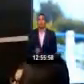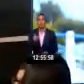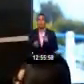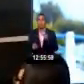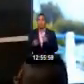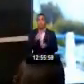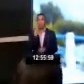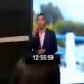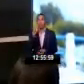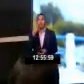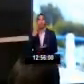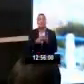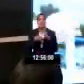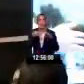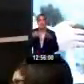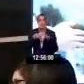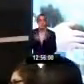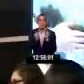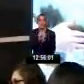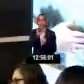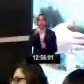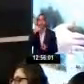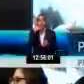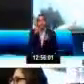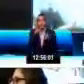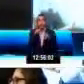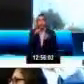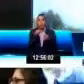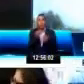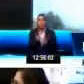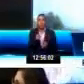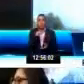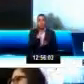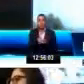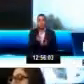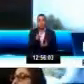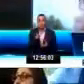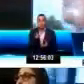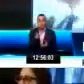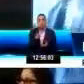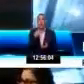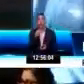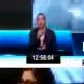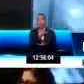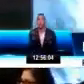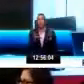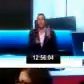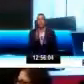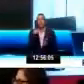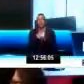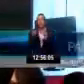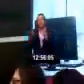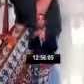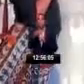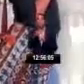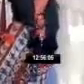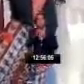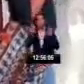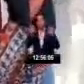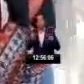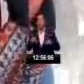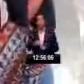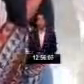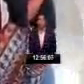aplicante, simple y llanamente, es ingresar con su teléfono inteligente y de esa manera se lo direcciona directamente a la página web de la